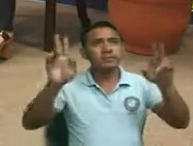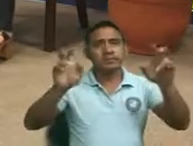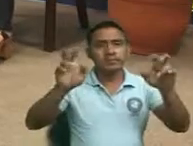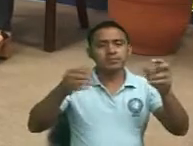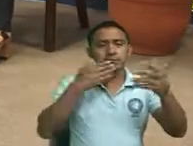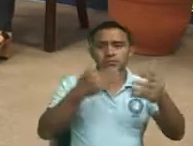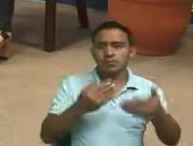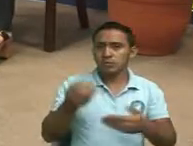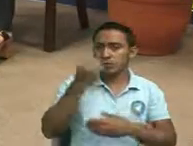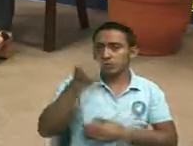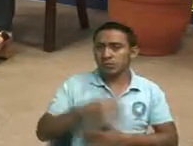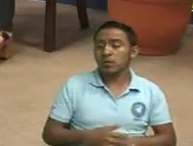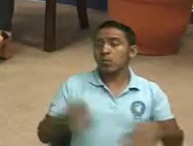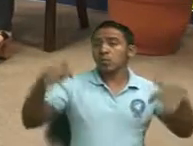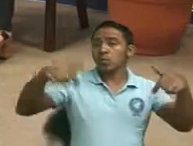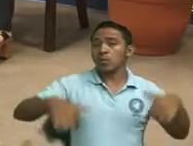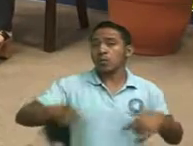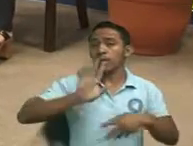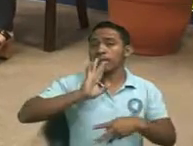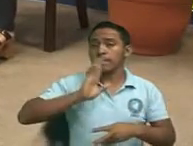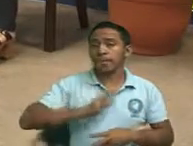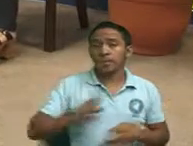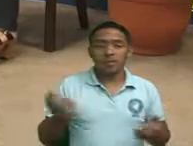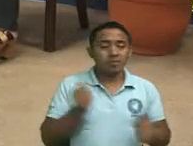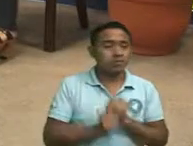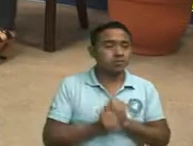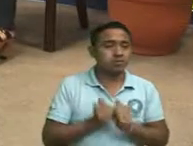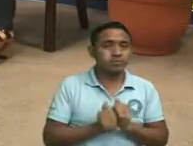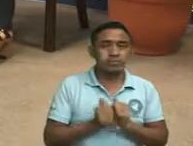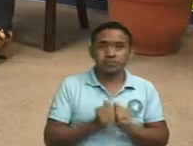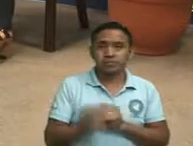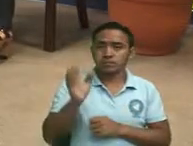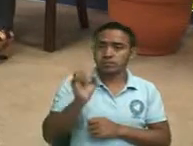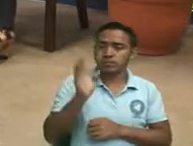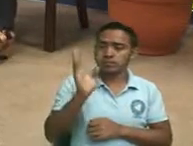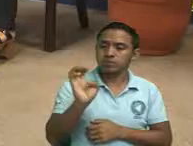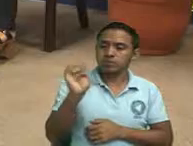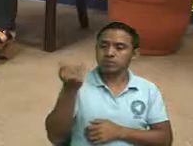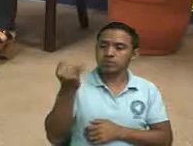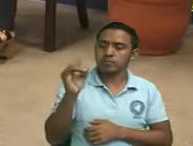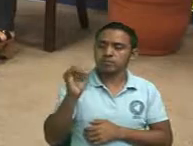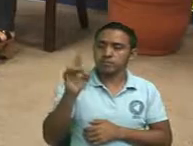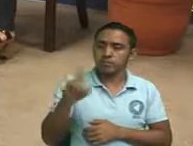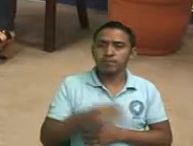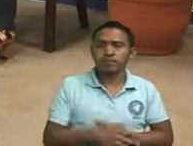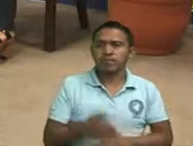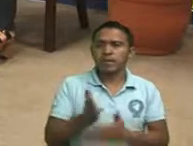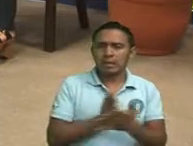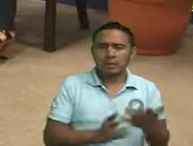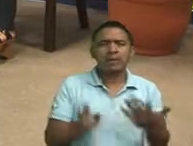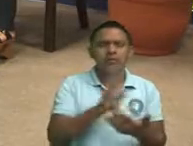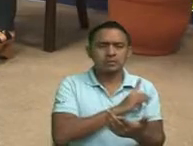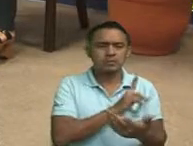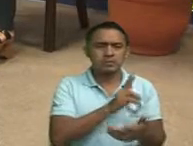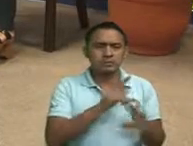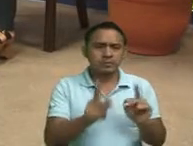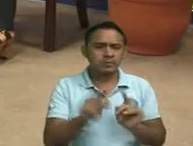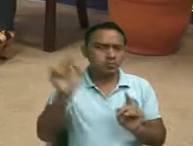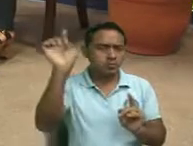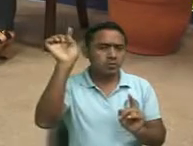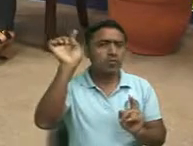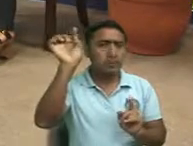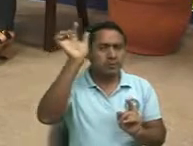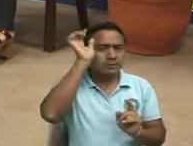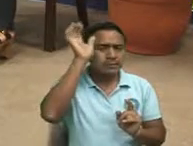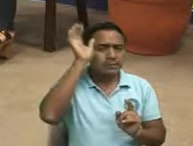buena nutrición, pero hoy estamos hablando de los peligros de la obesidad que está relacionado. Hay personas que creen y siguen creyendo, a